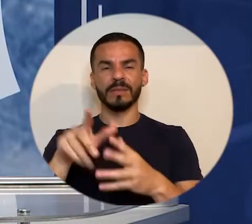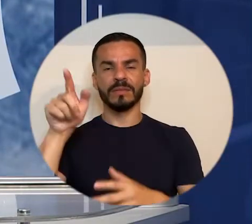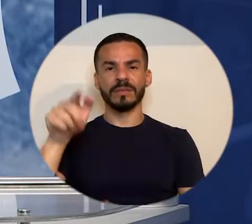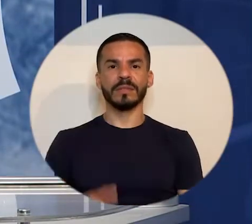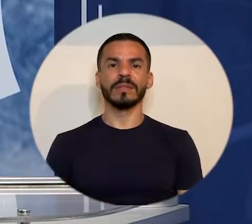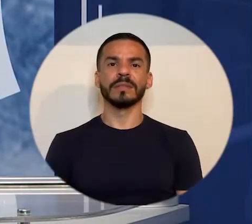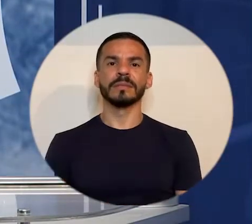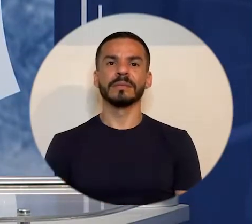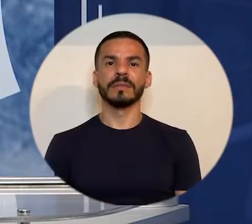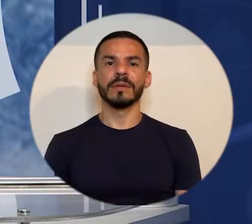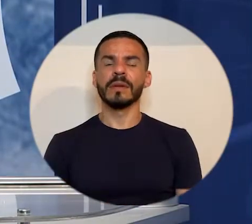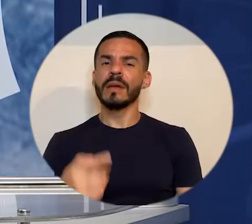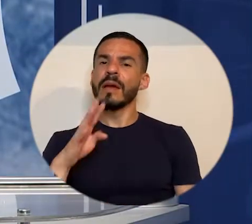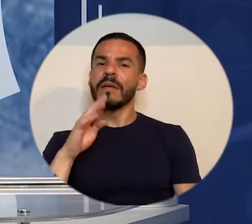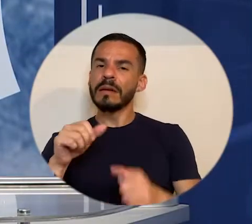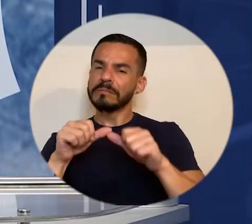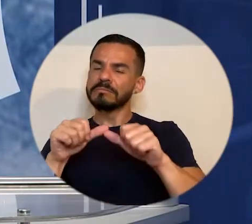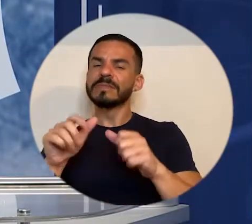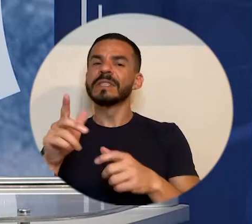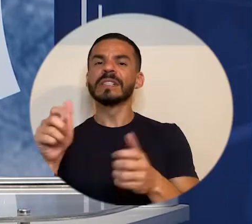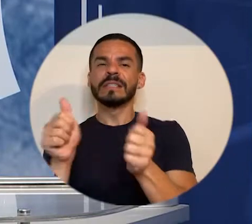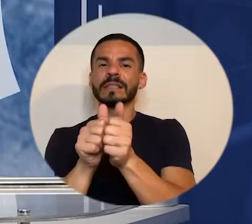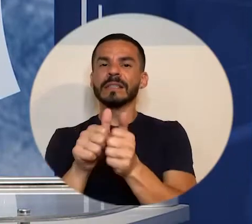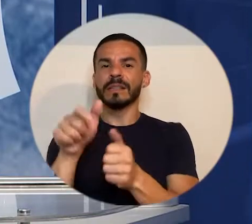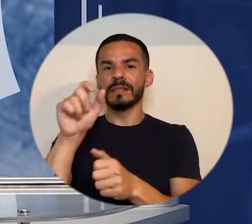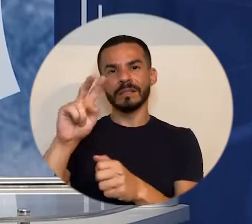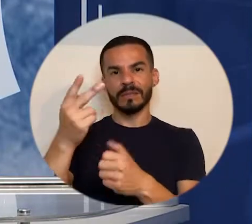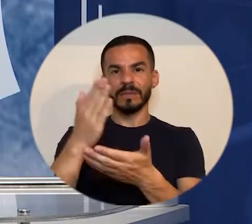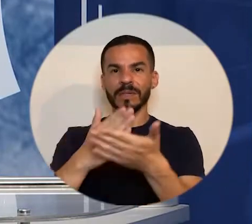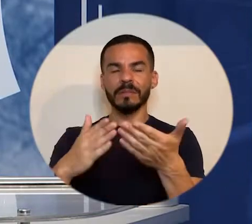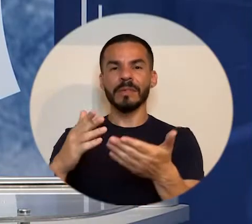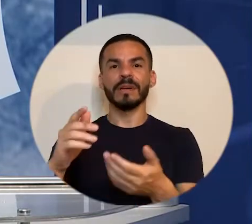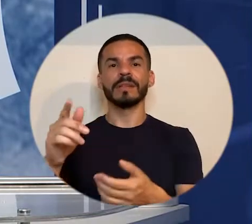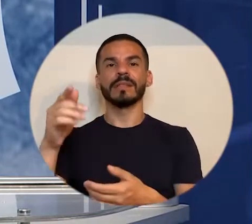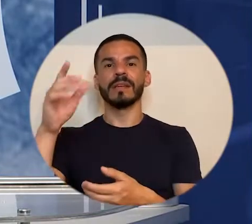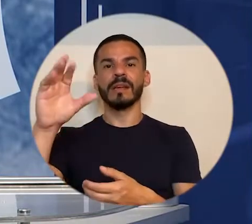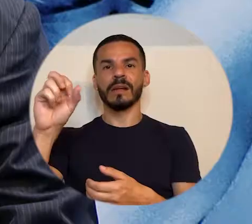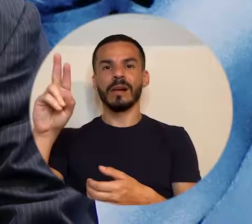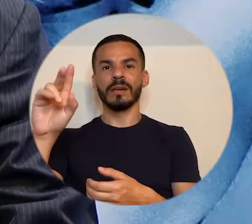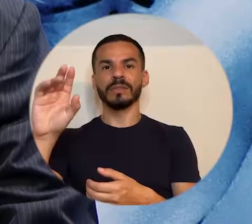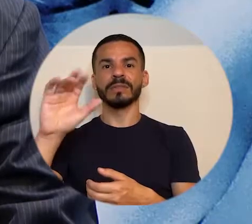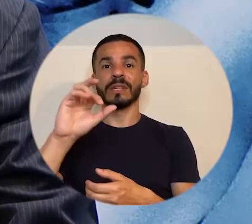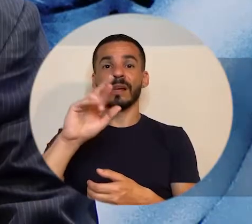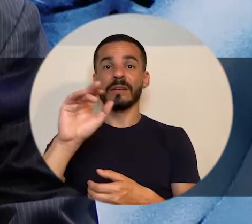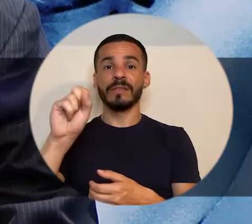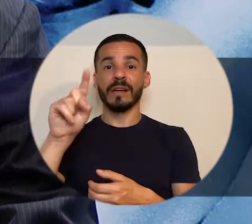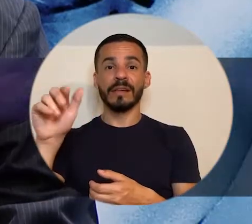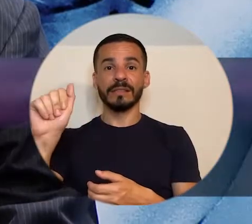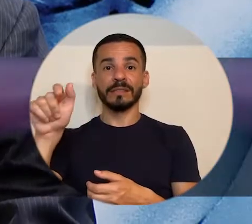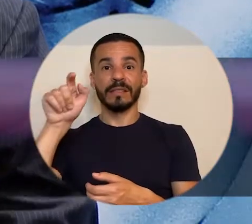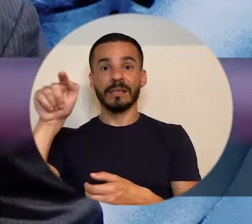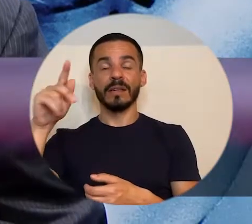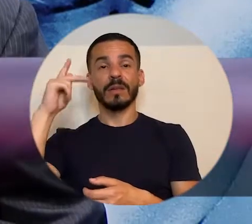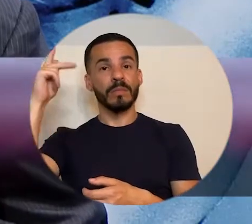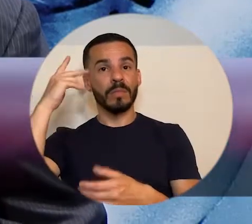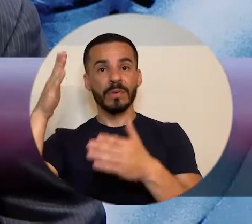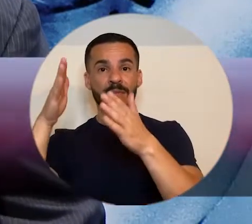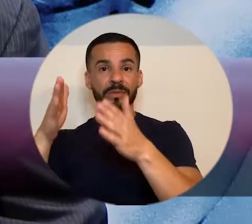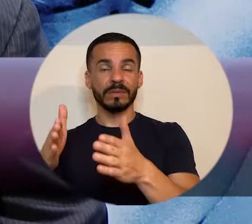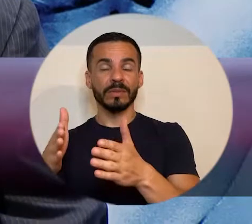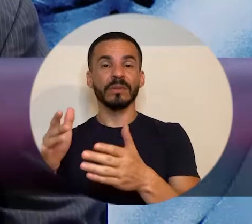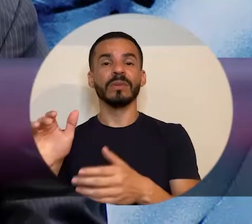Estados Unidos de Norteamérica. Para hablar de este tema nos acompaña en este segundo bloque don Carlos Carranza Villalobos, quien